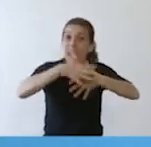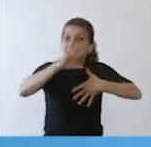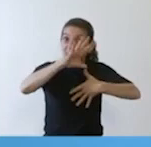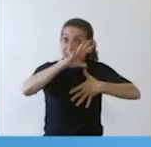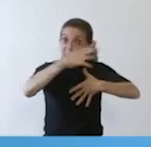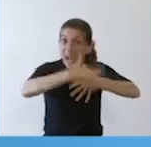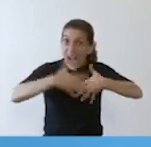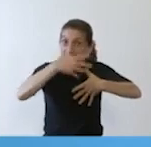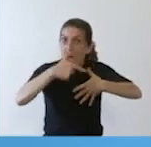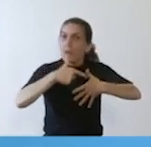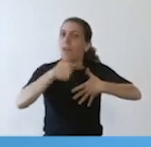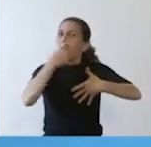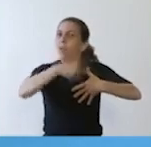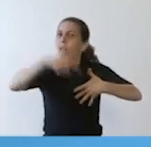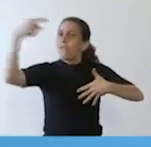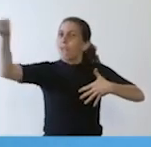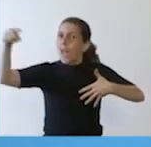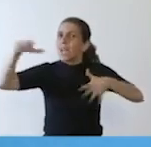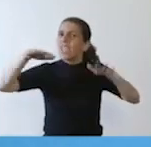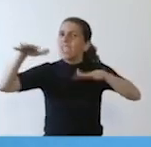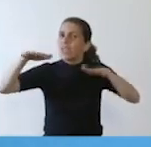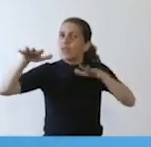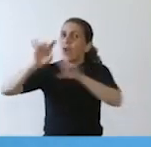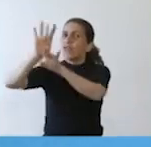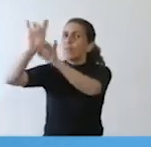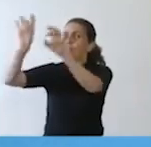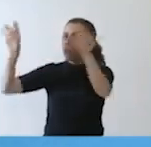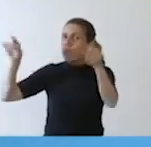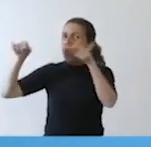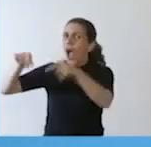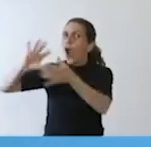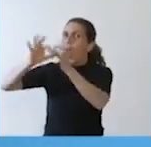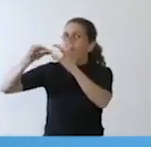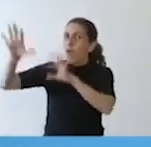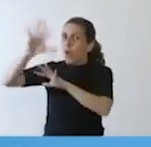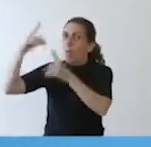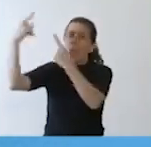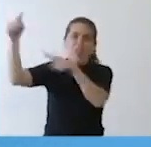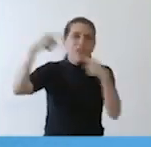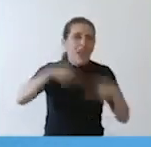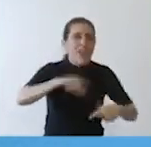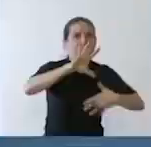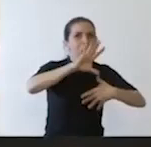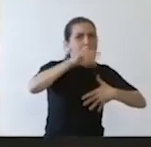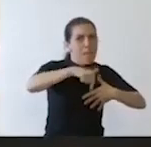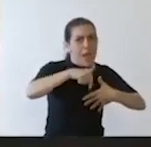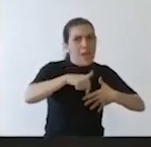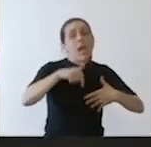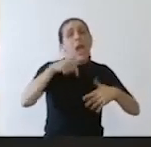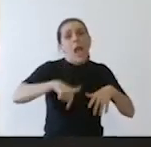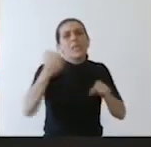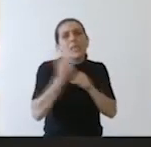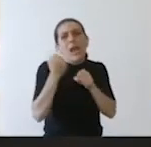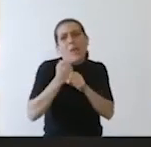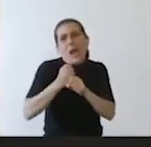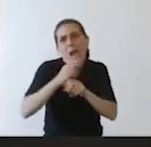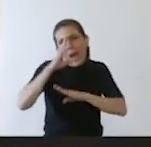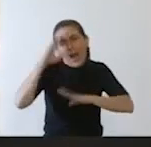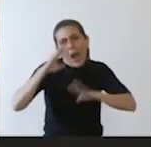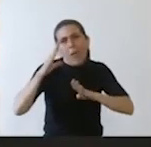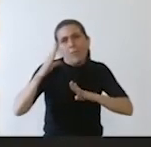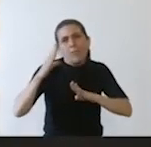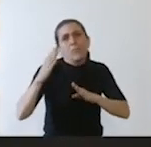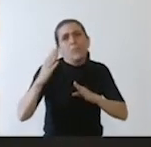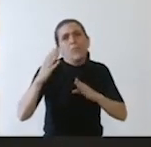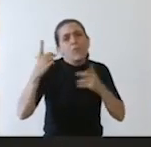Américas, difiere de la situación epidemiológica que tiene en este momento Europa y que se está trabajando fuertemente en una